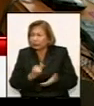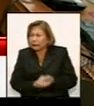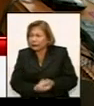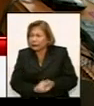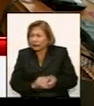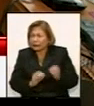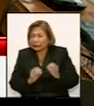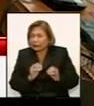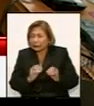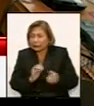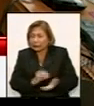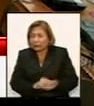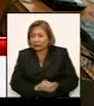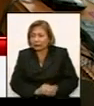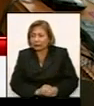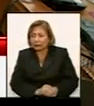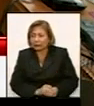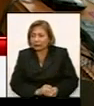e incidencia también.